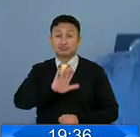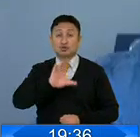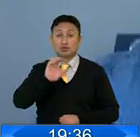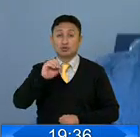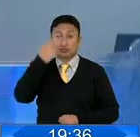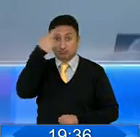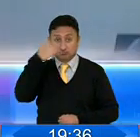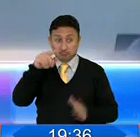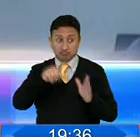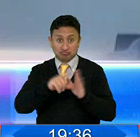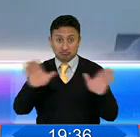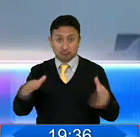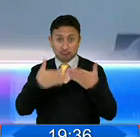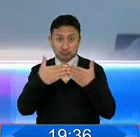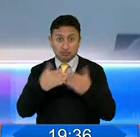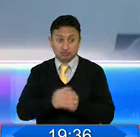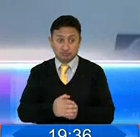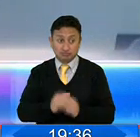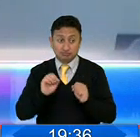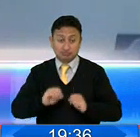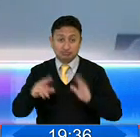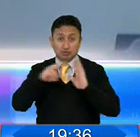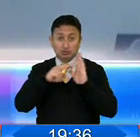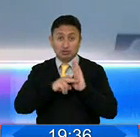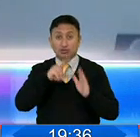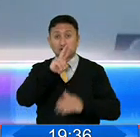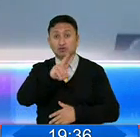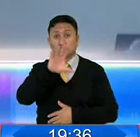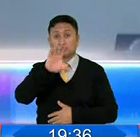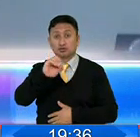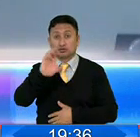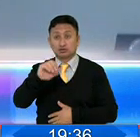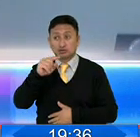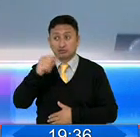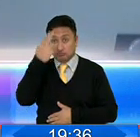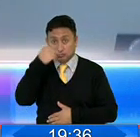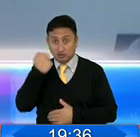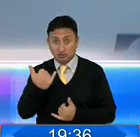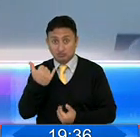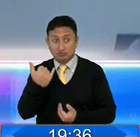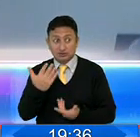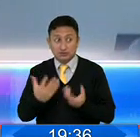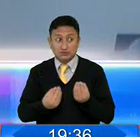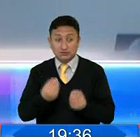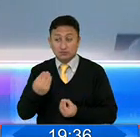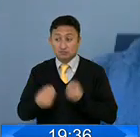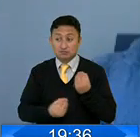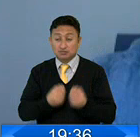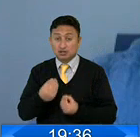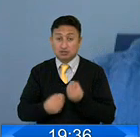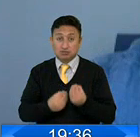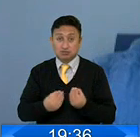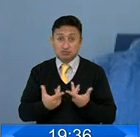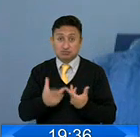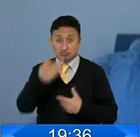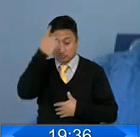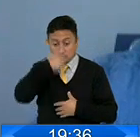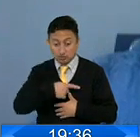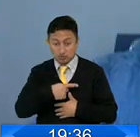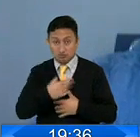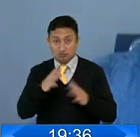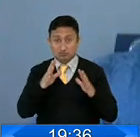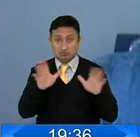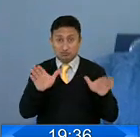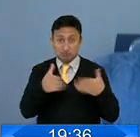cierre definitivo y claro, tenemos una lista de más de 200 hoteles que están en etapa de decisión. De decisión me refiero a declararse